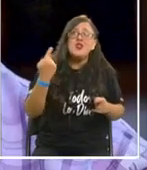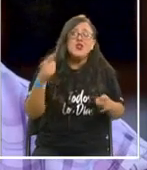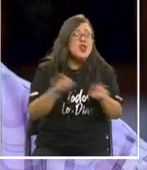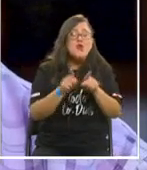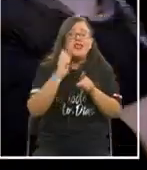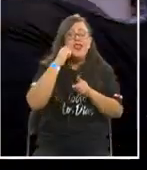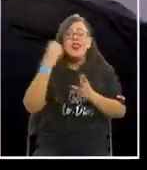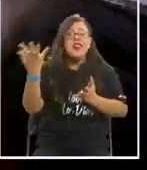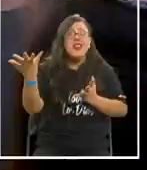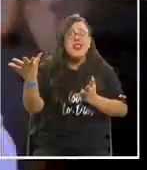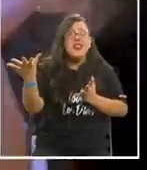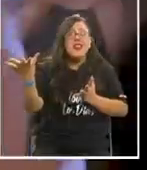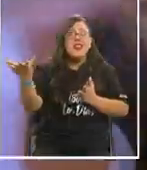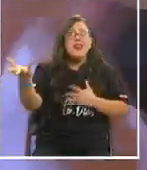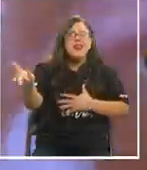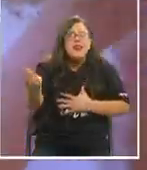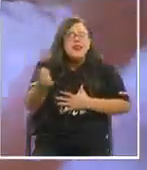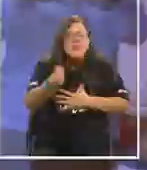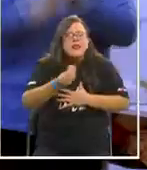como un regalo.